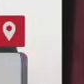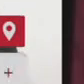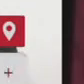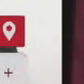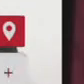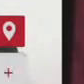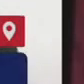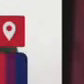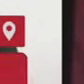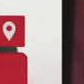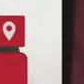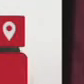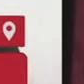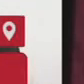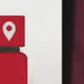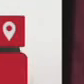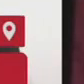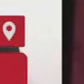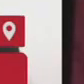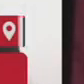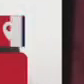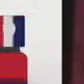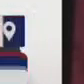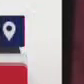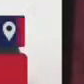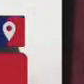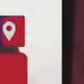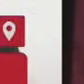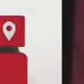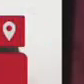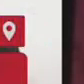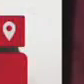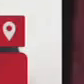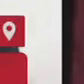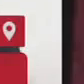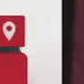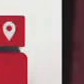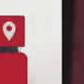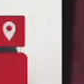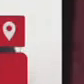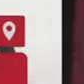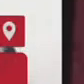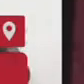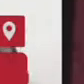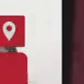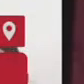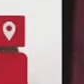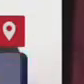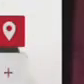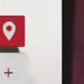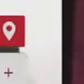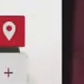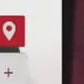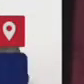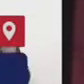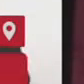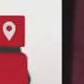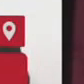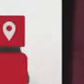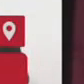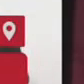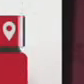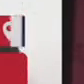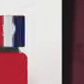el presidente Roosevelt. Y nadie dice que Roosevelt es un antidemocrático ni un dictador ni nada por el estilo. El pueblo americano se dio cuenta